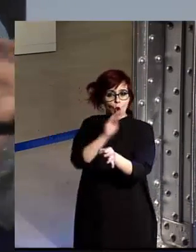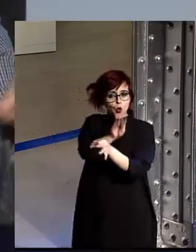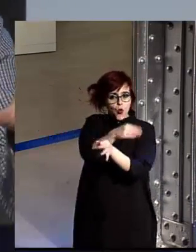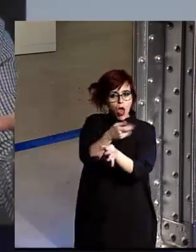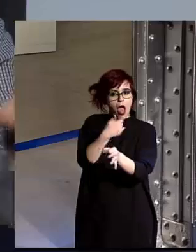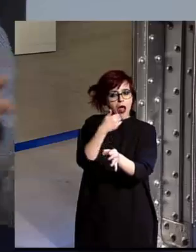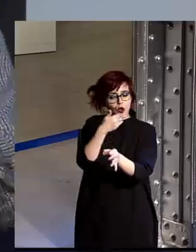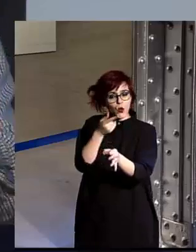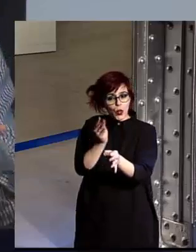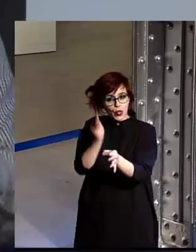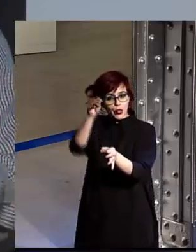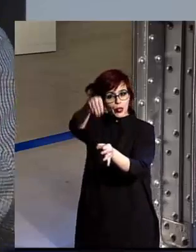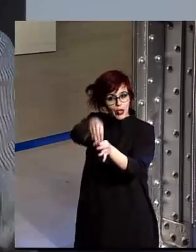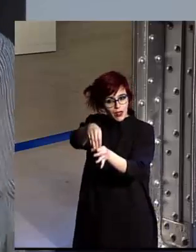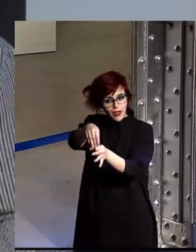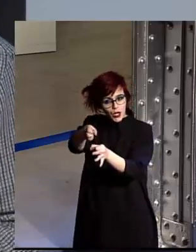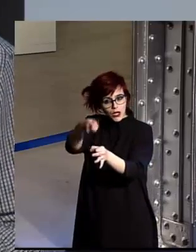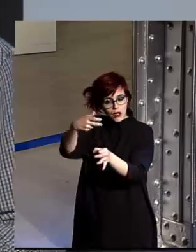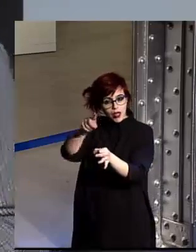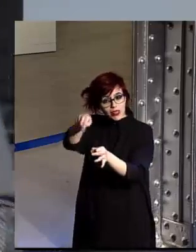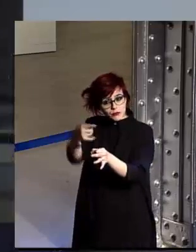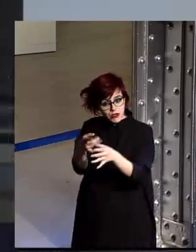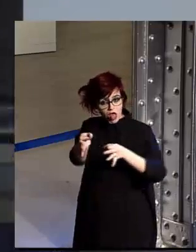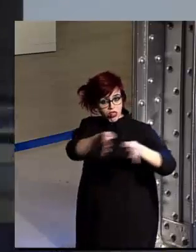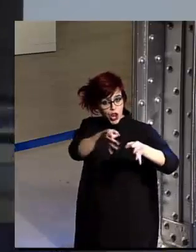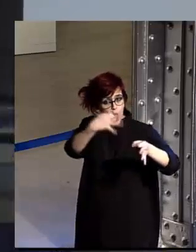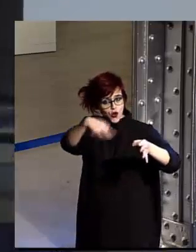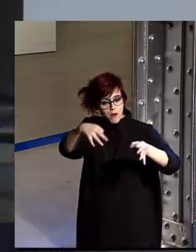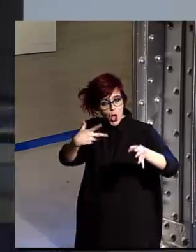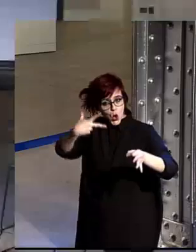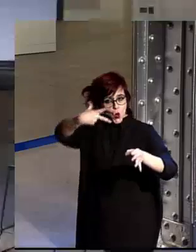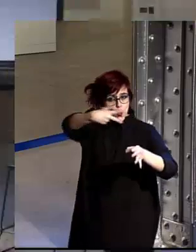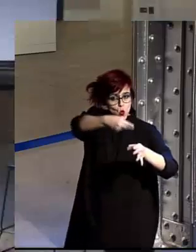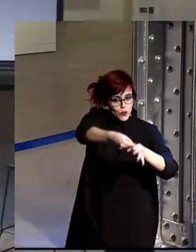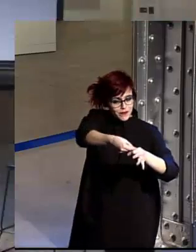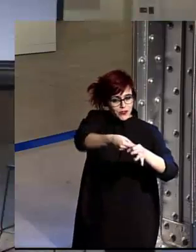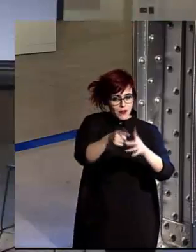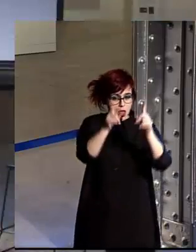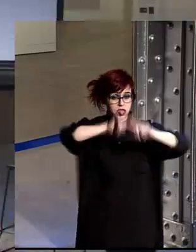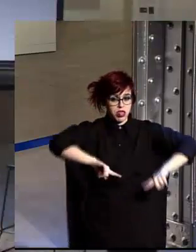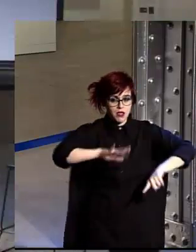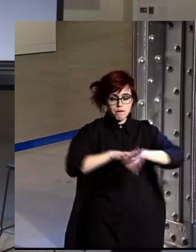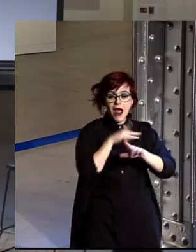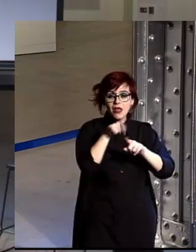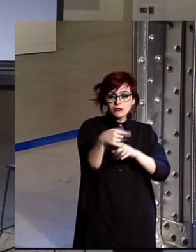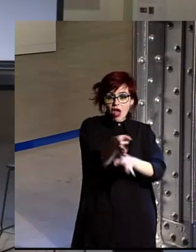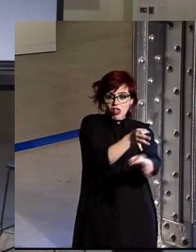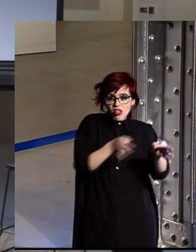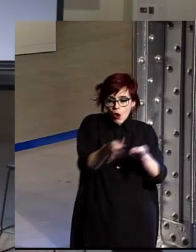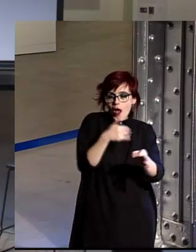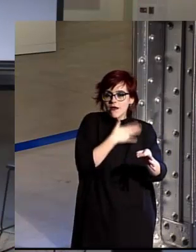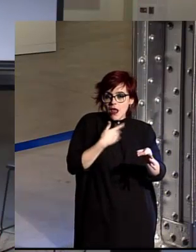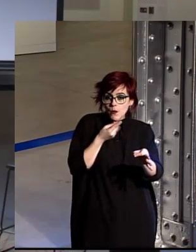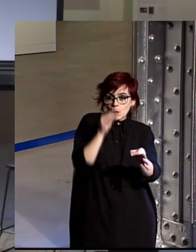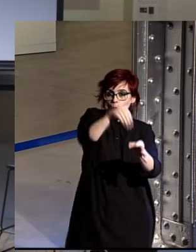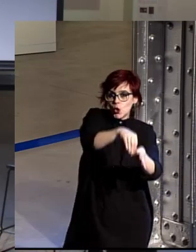a dejarle de regalo la carga que la va a matar. ¿De acuerdo? Son auténticos caballos de Troya que los podemos utilizar para acabar con la célula.